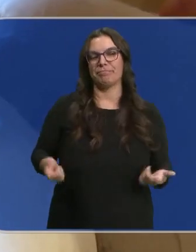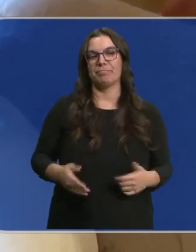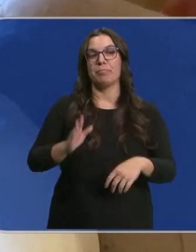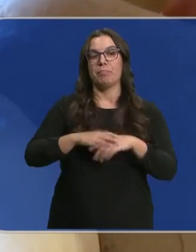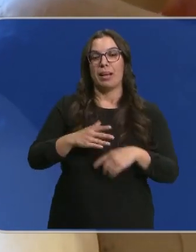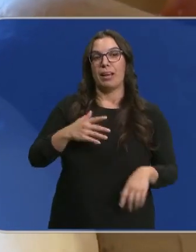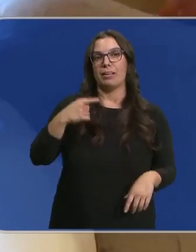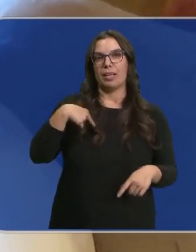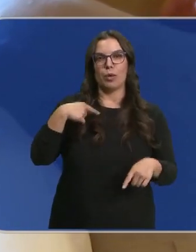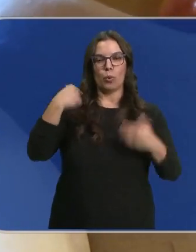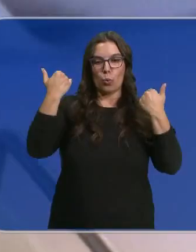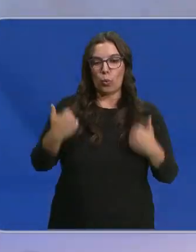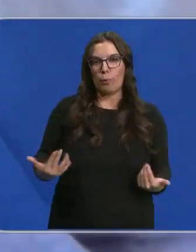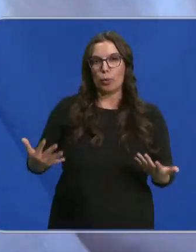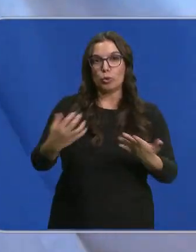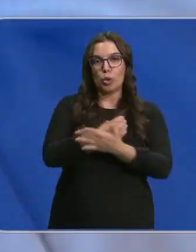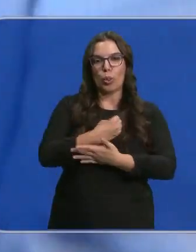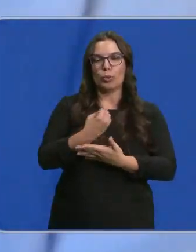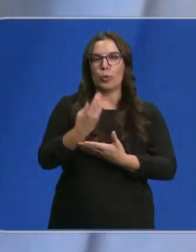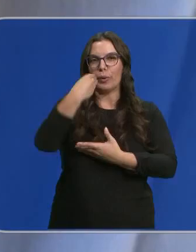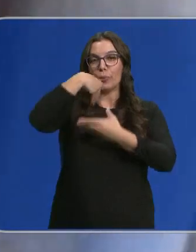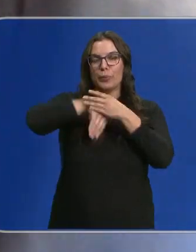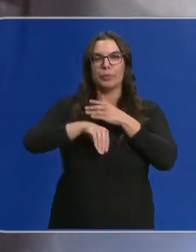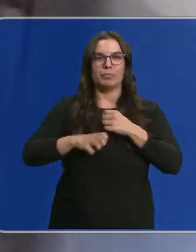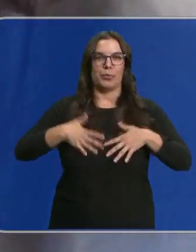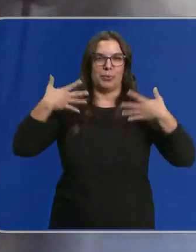Para que los 5 sentidos se fusionen en el primer bocado.